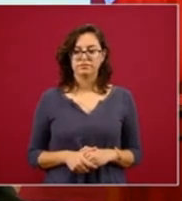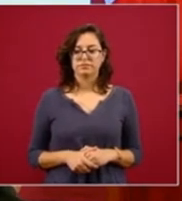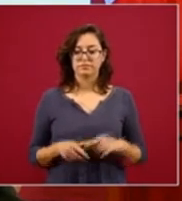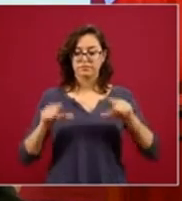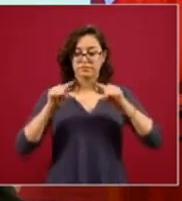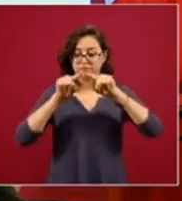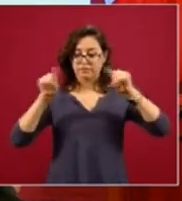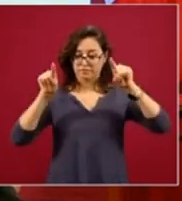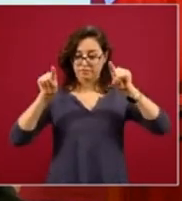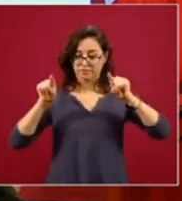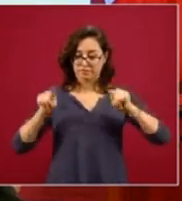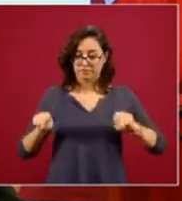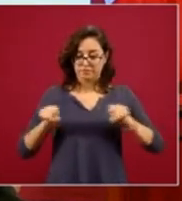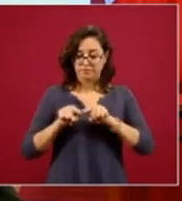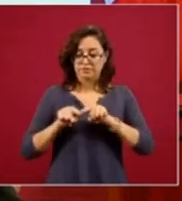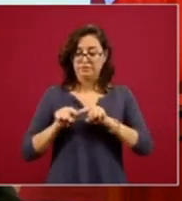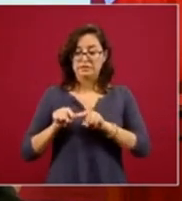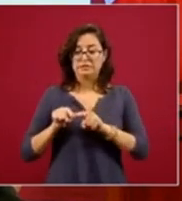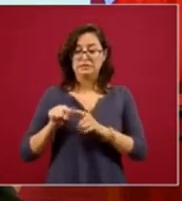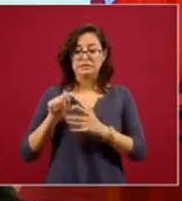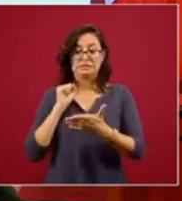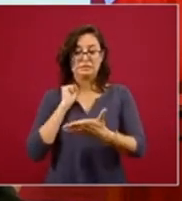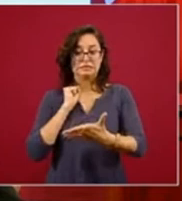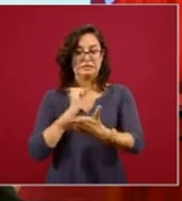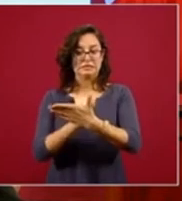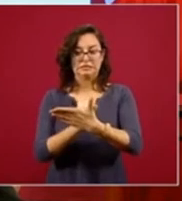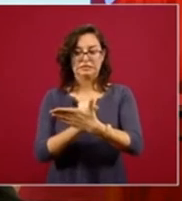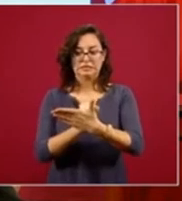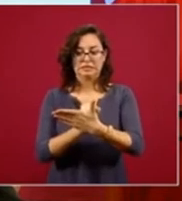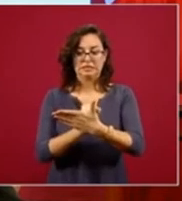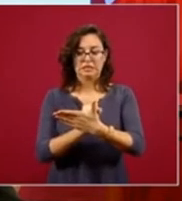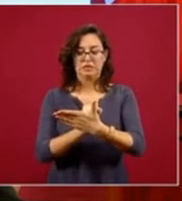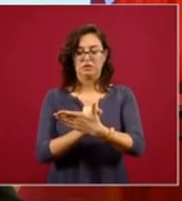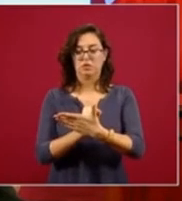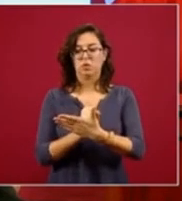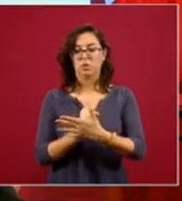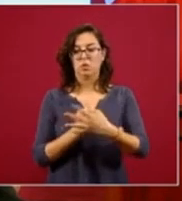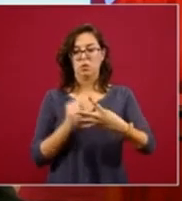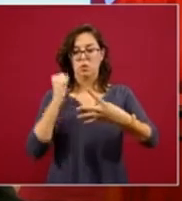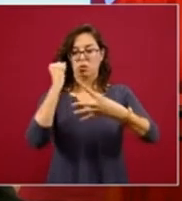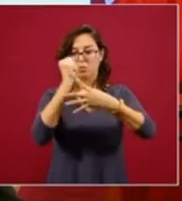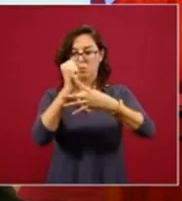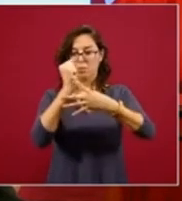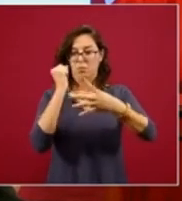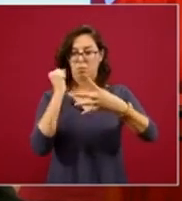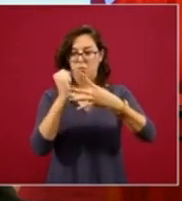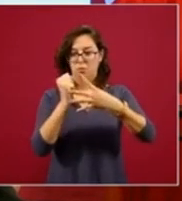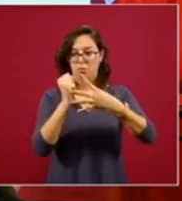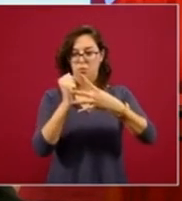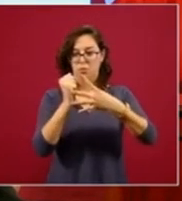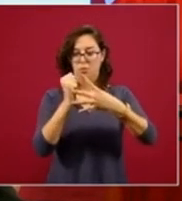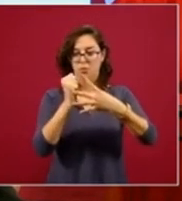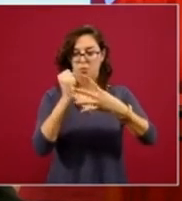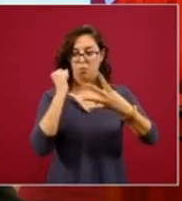cubrir la mayor parte, en este caso son cuatro timbres, un sello acá y otro sello